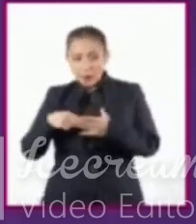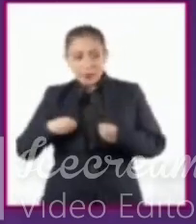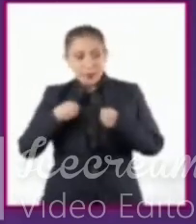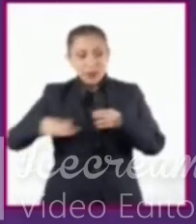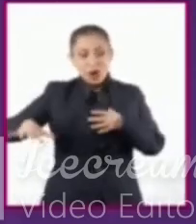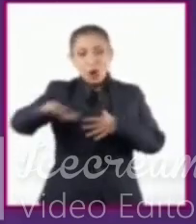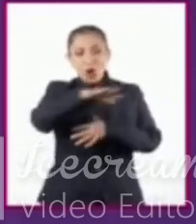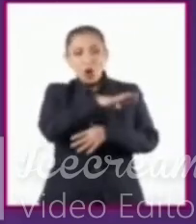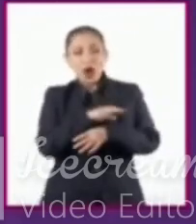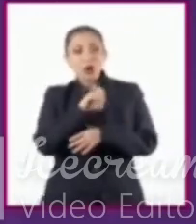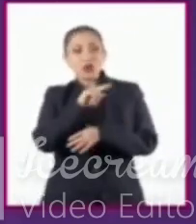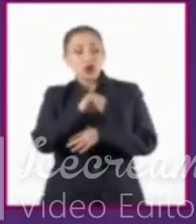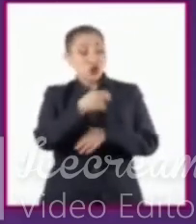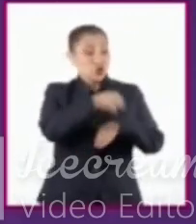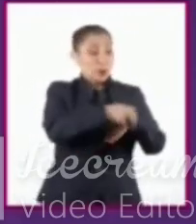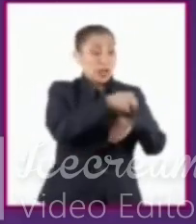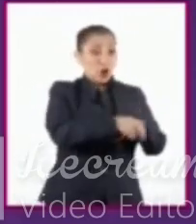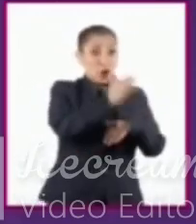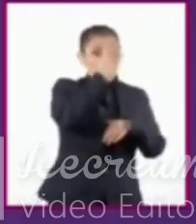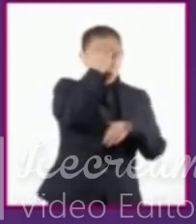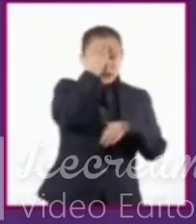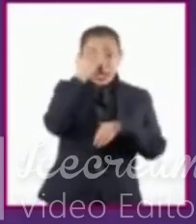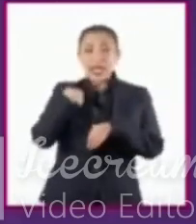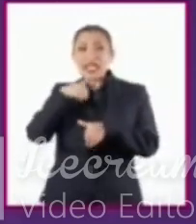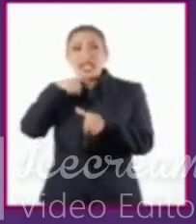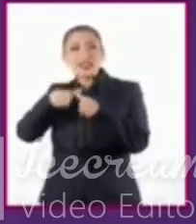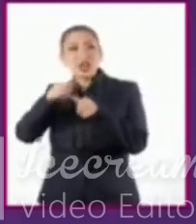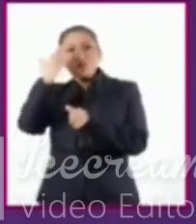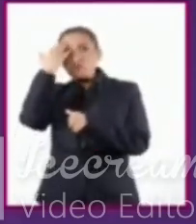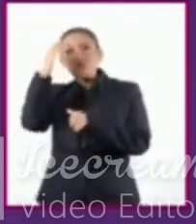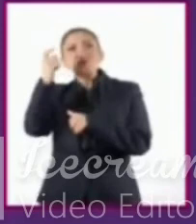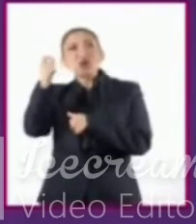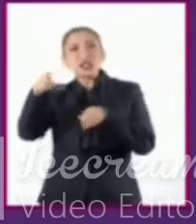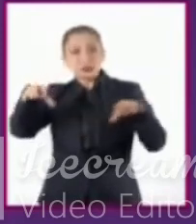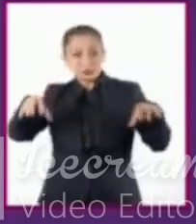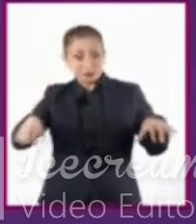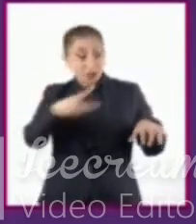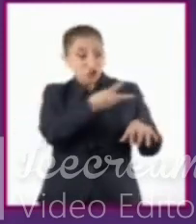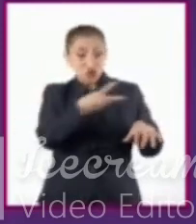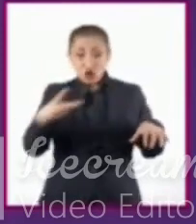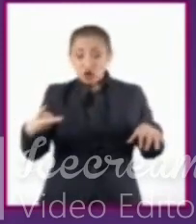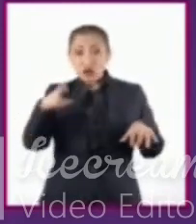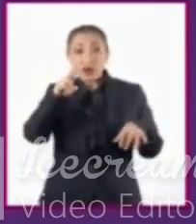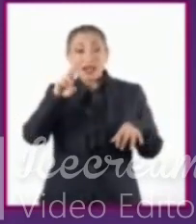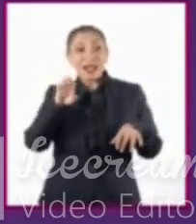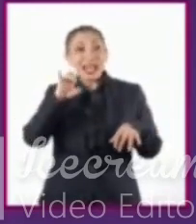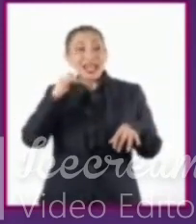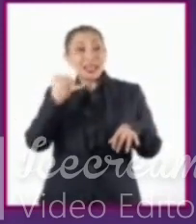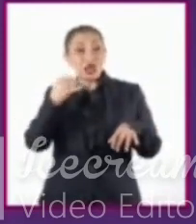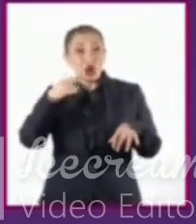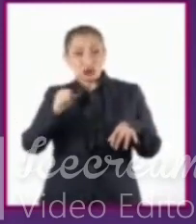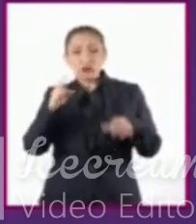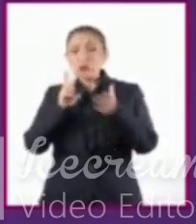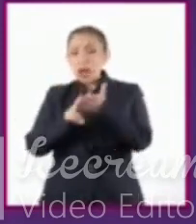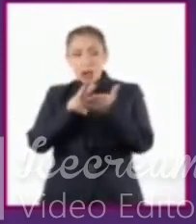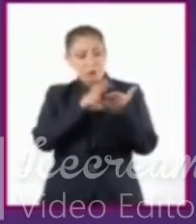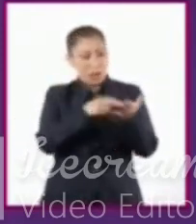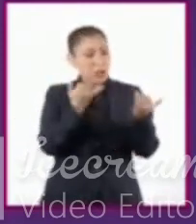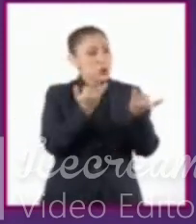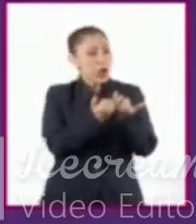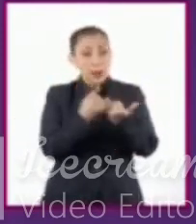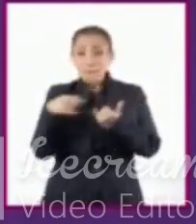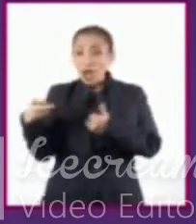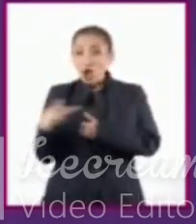el reino de los números conocidos y el reino de las letras desconocidas. Los dos reinos siempre habían tenido el mismo valor,